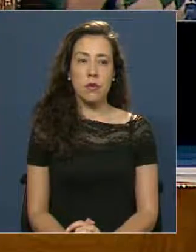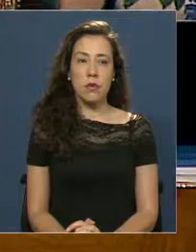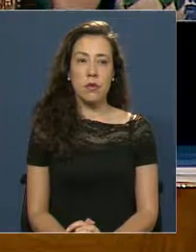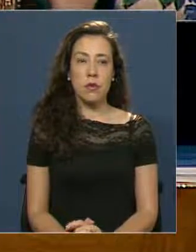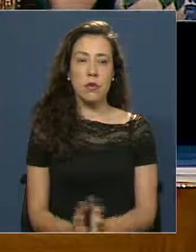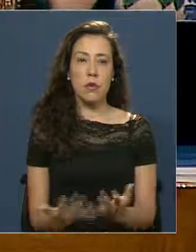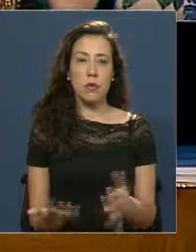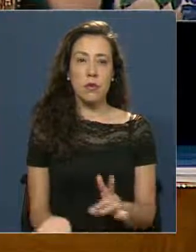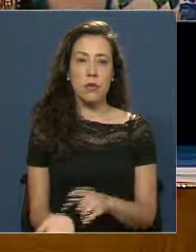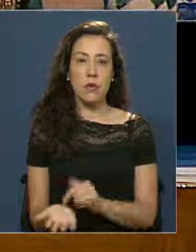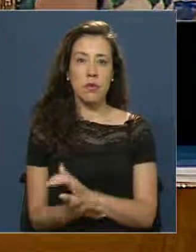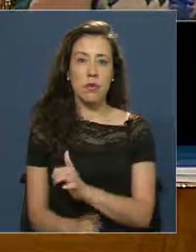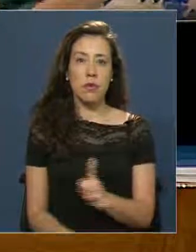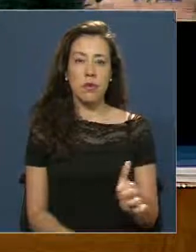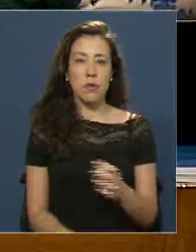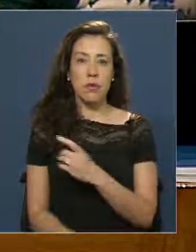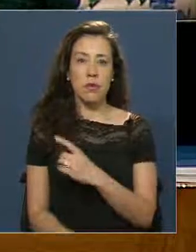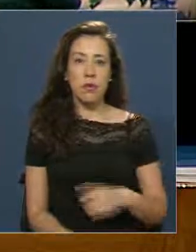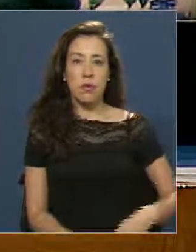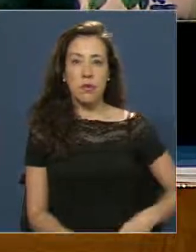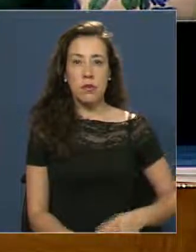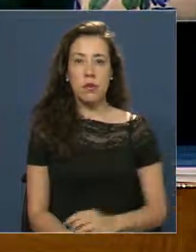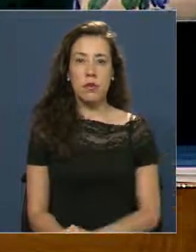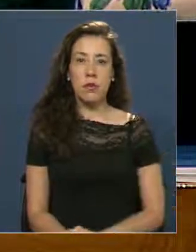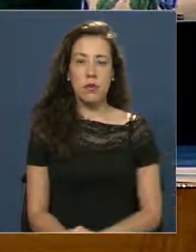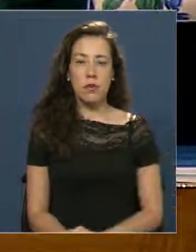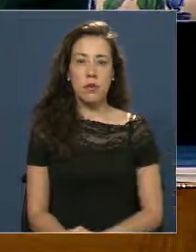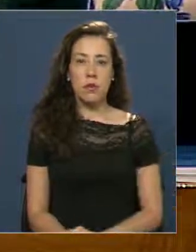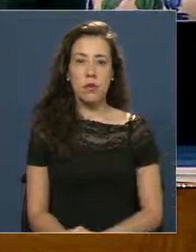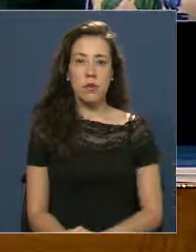Han votado todas las señoras y señores diputados.